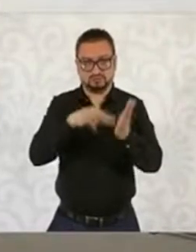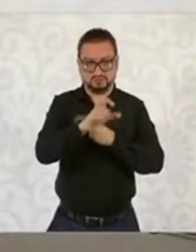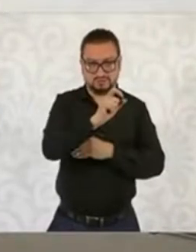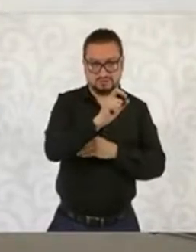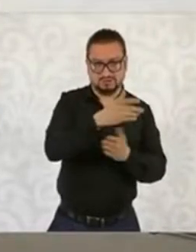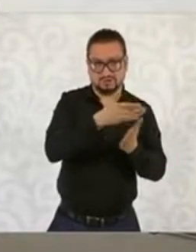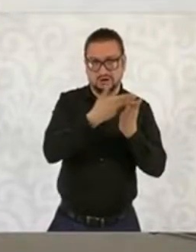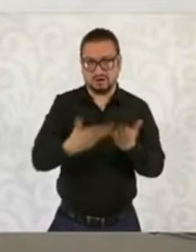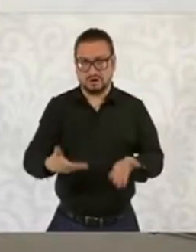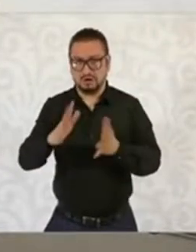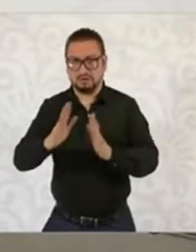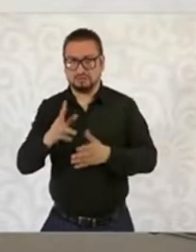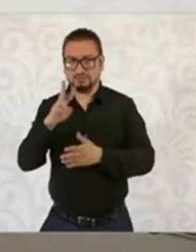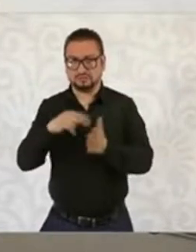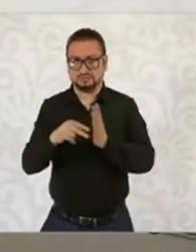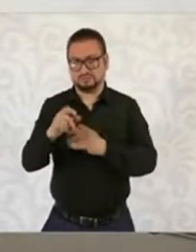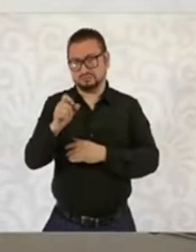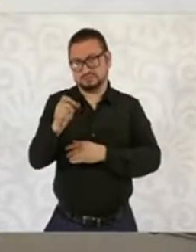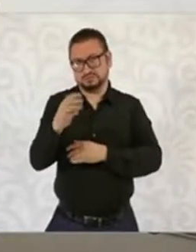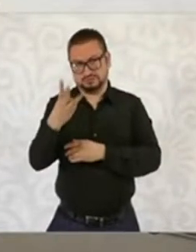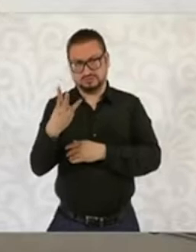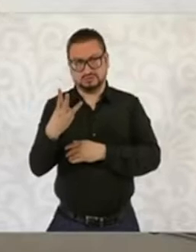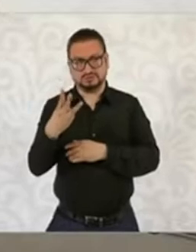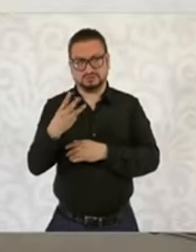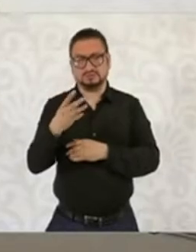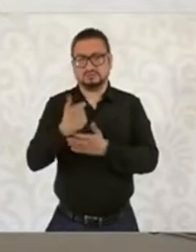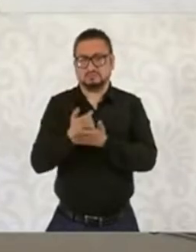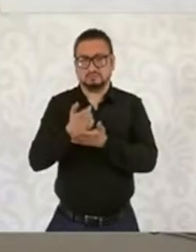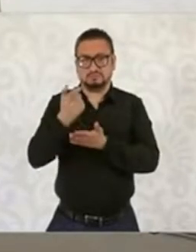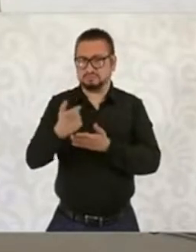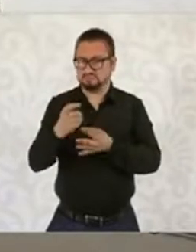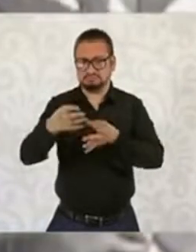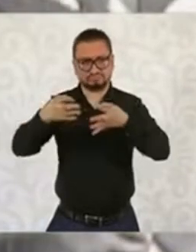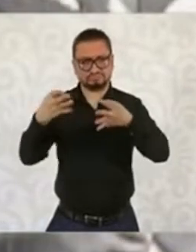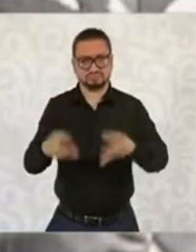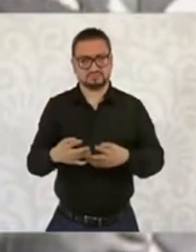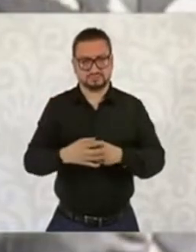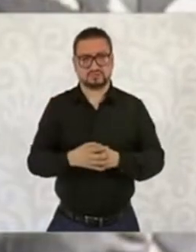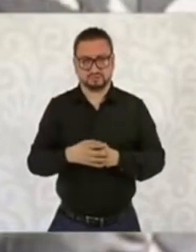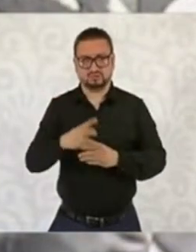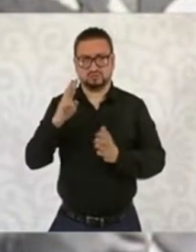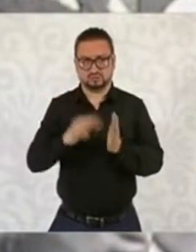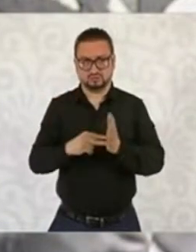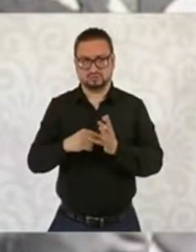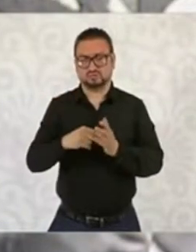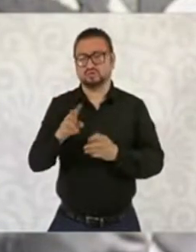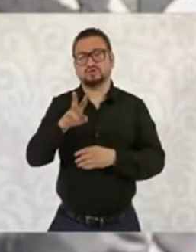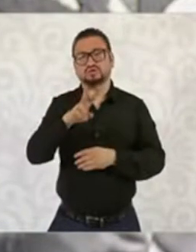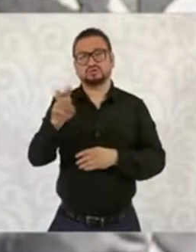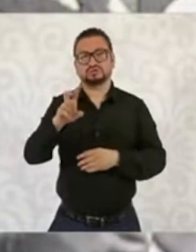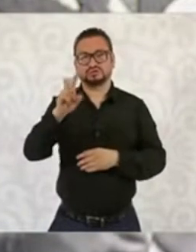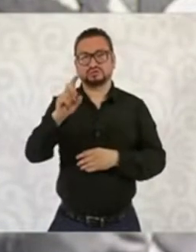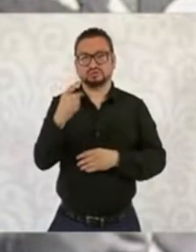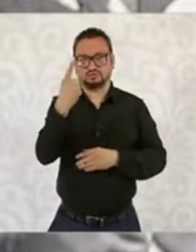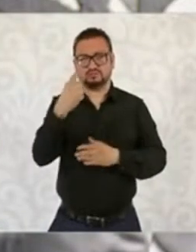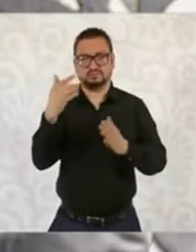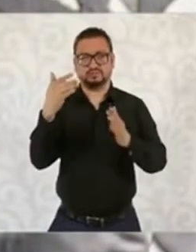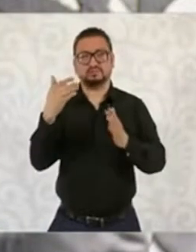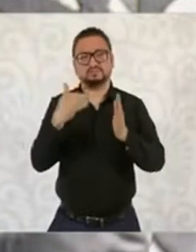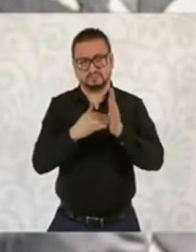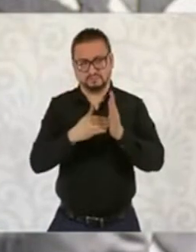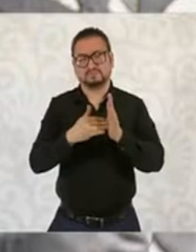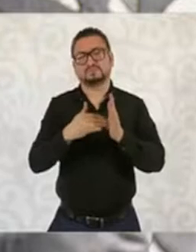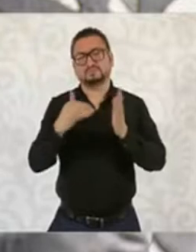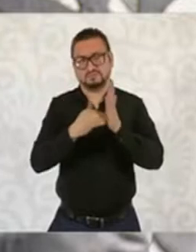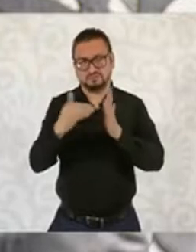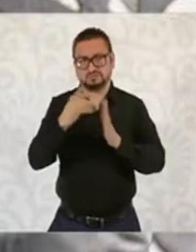la actualidad en 2023, que en este caso fue pagado ya para este año de 231,000 millones de pesos.